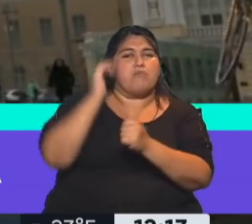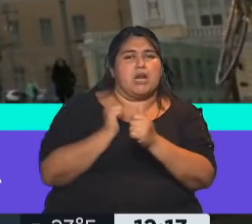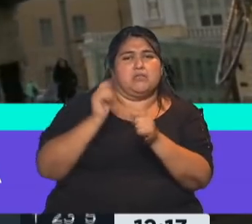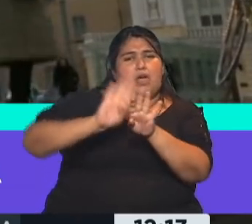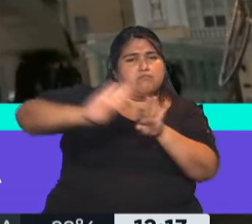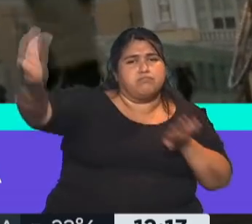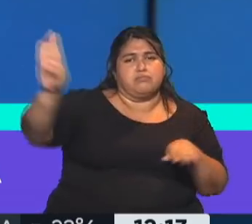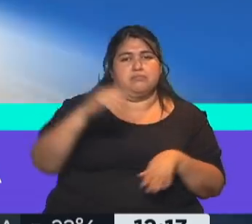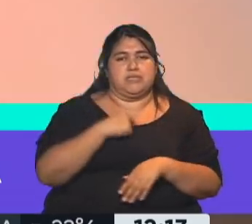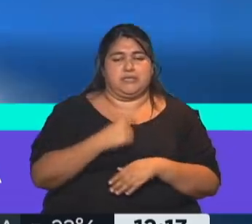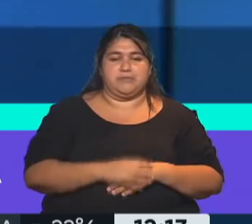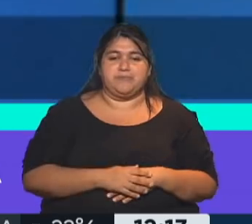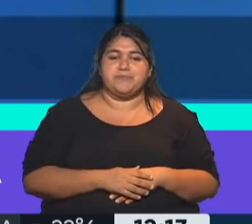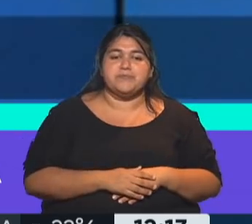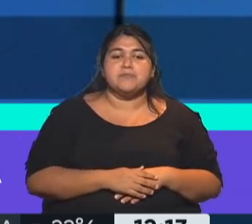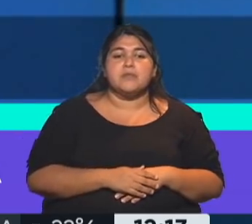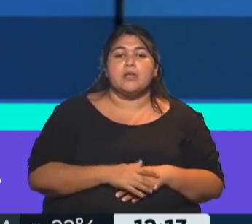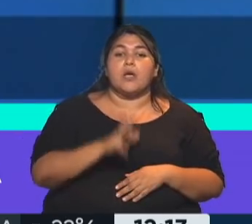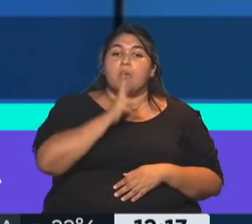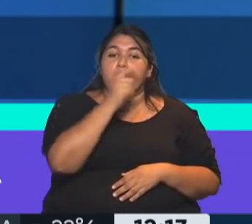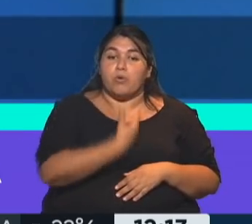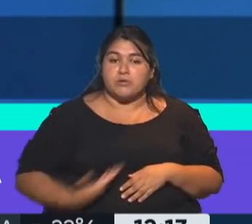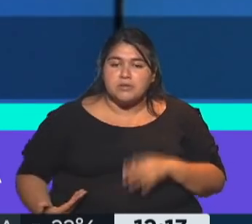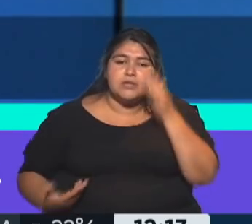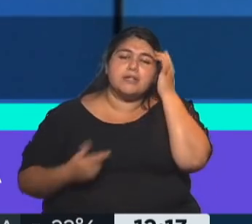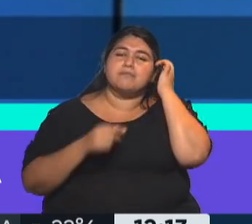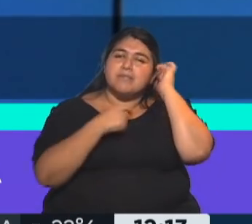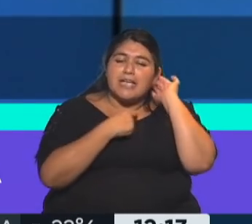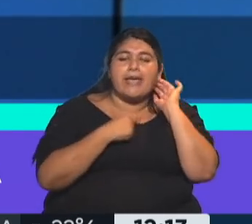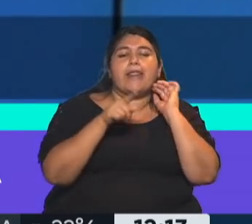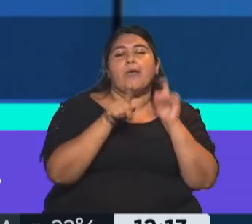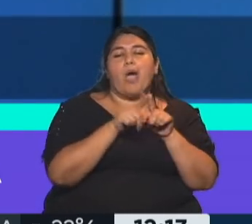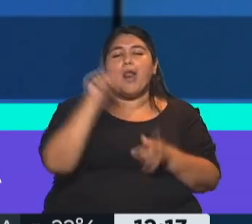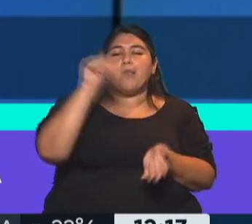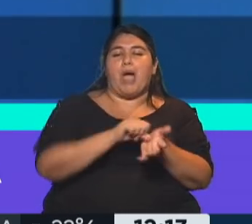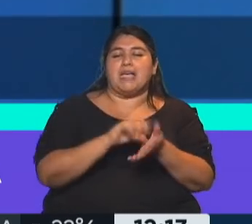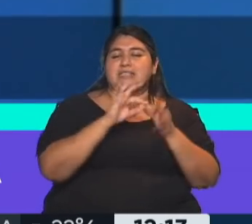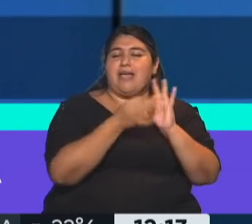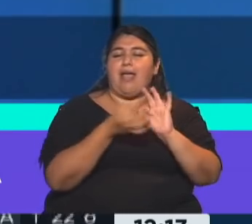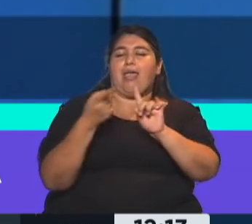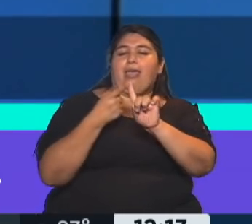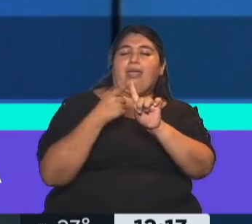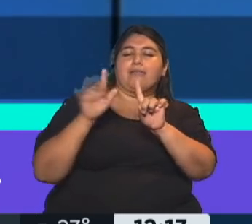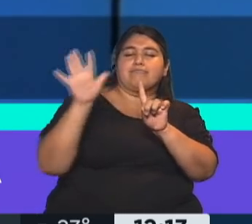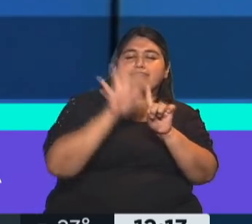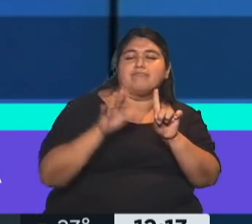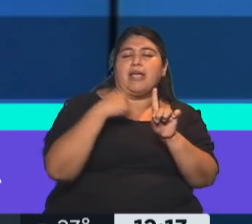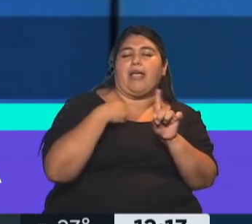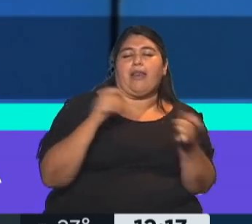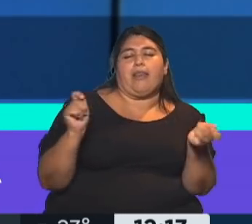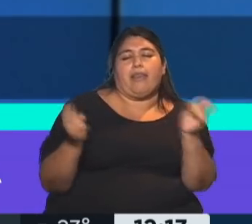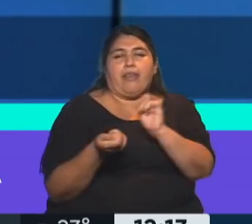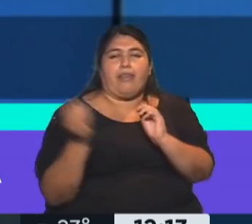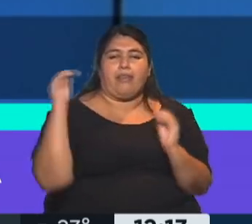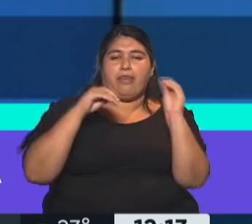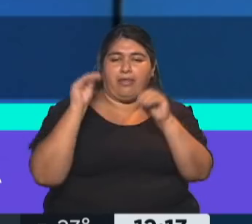ruso. Putin is trying to subjugate a friendly European country, and he's trying